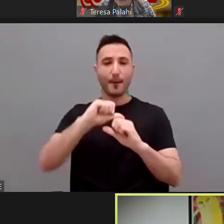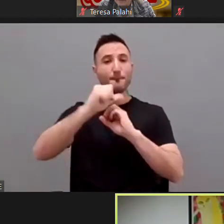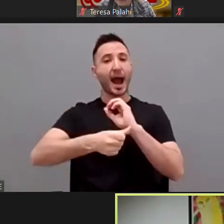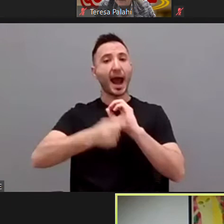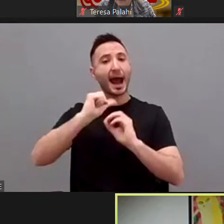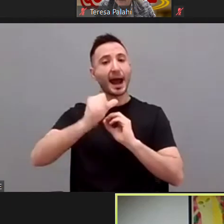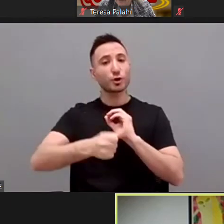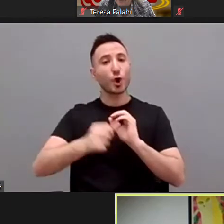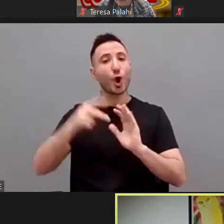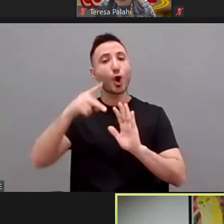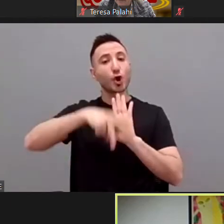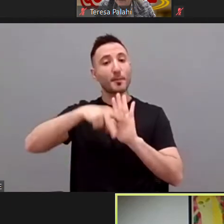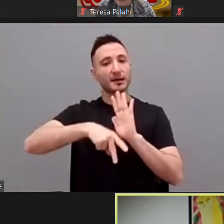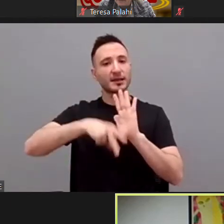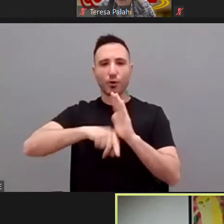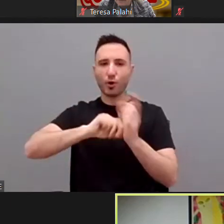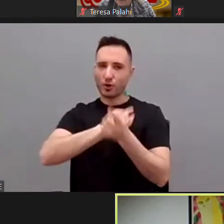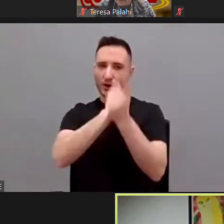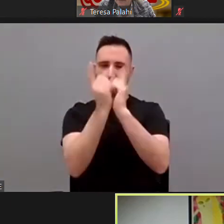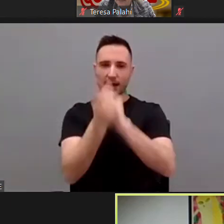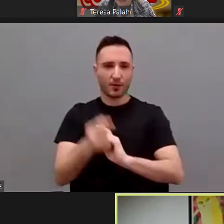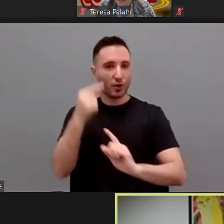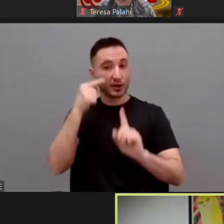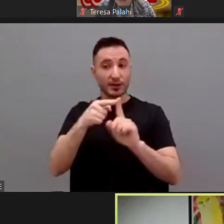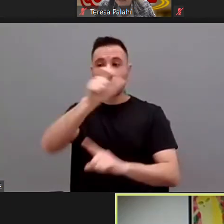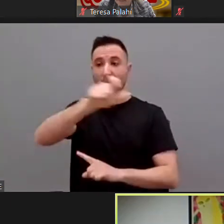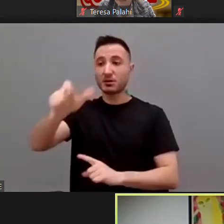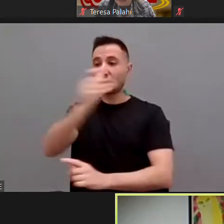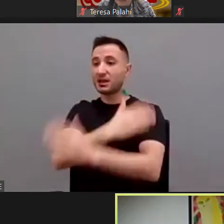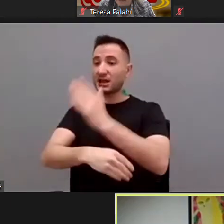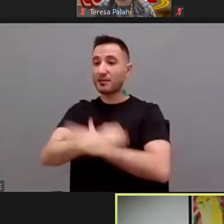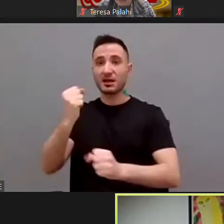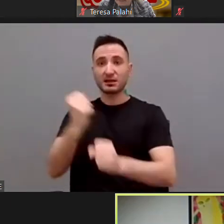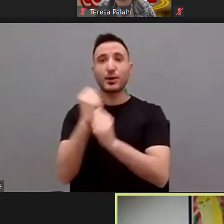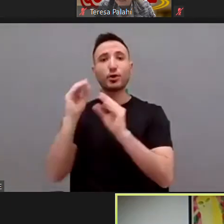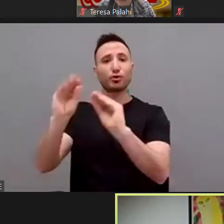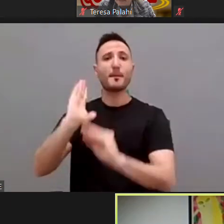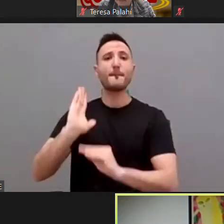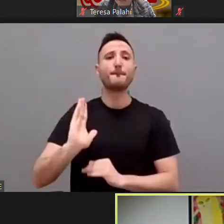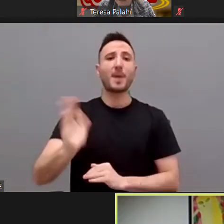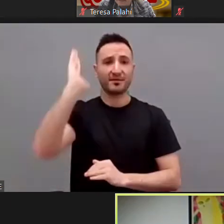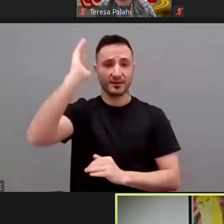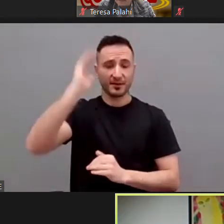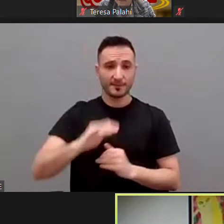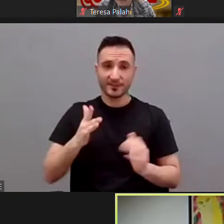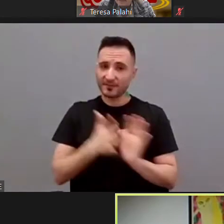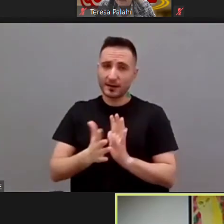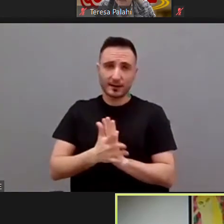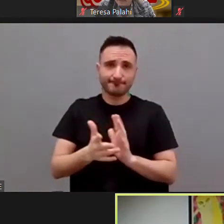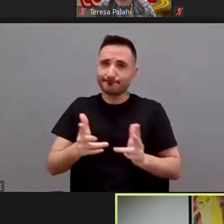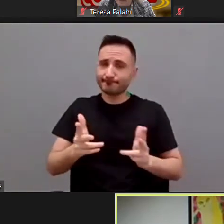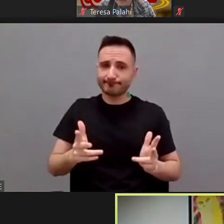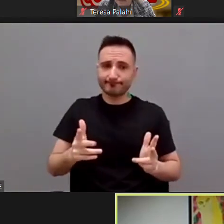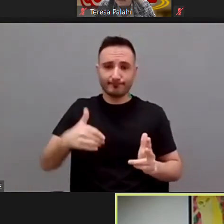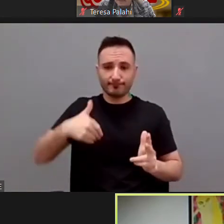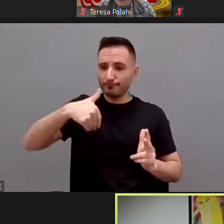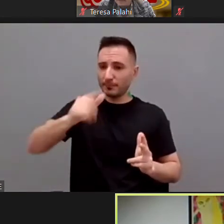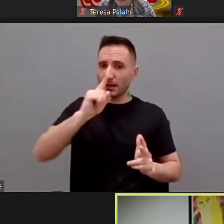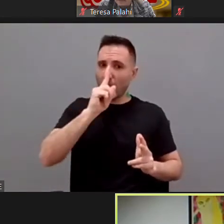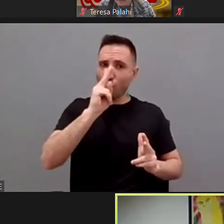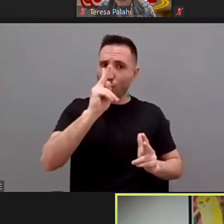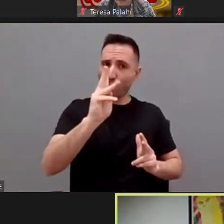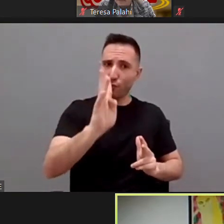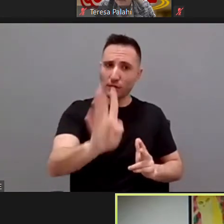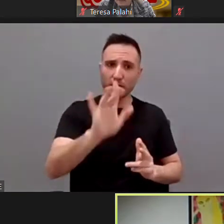marcos normativos, ¿no? que afectan al empleo de personas con discapacidad, porque no podemos permitirnos en los próximos años que